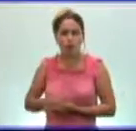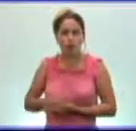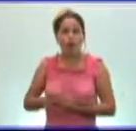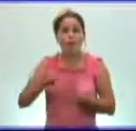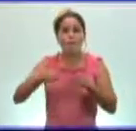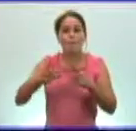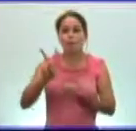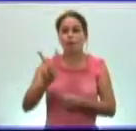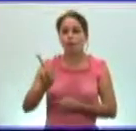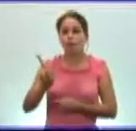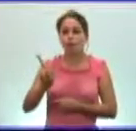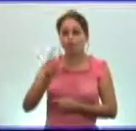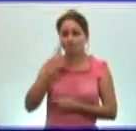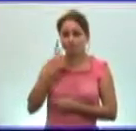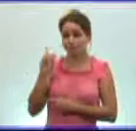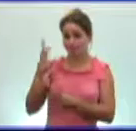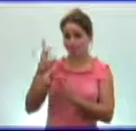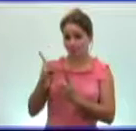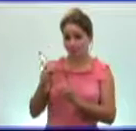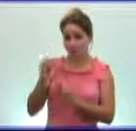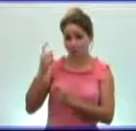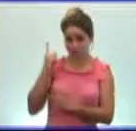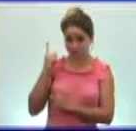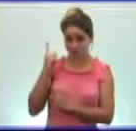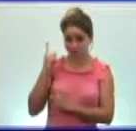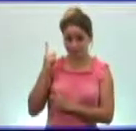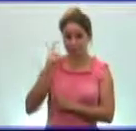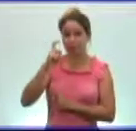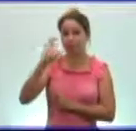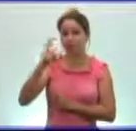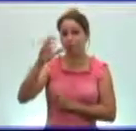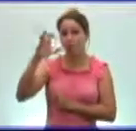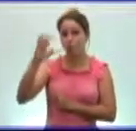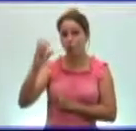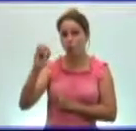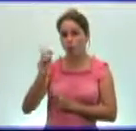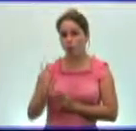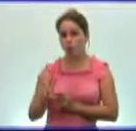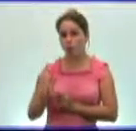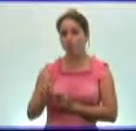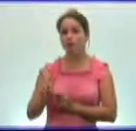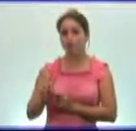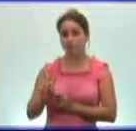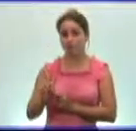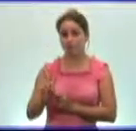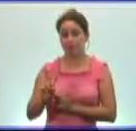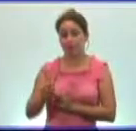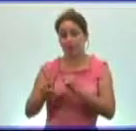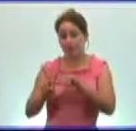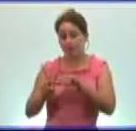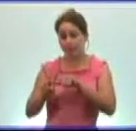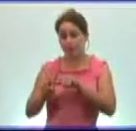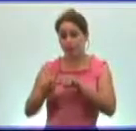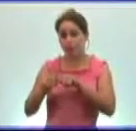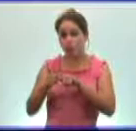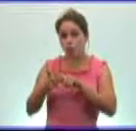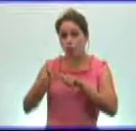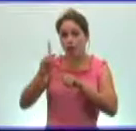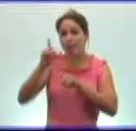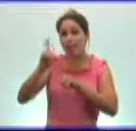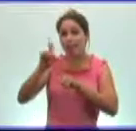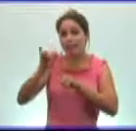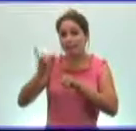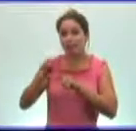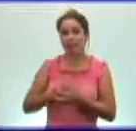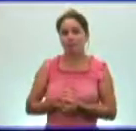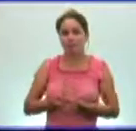subíndice del nitrógeno un 2 y como subíndice del oxígeno un 1 que no lo colocamos. Por lo tanto sería monóxido